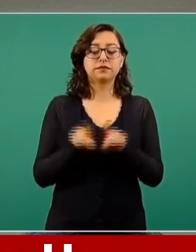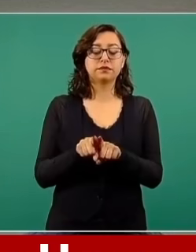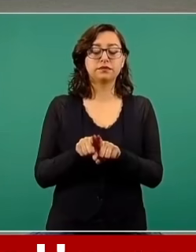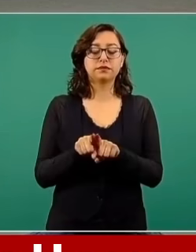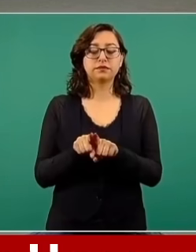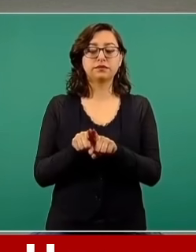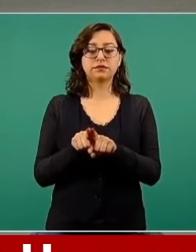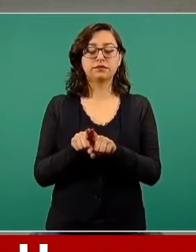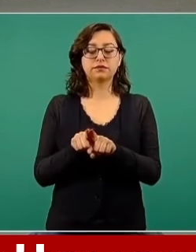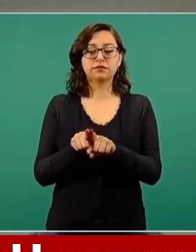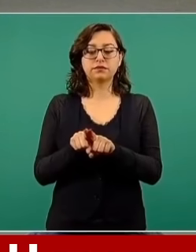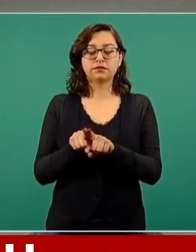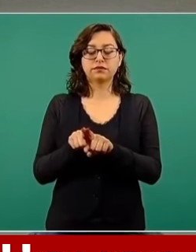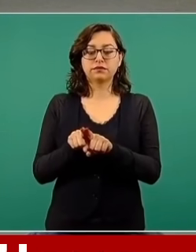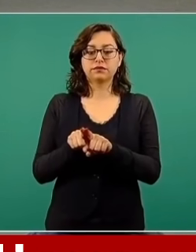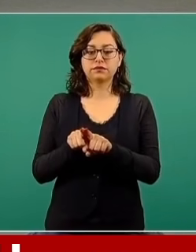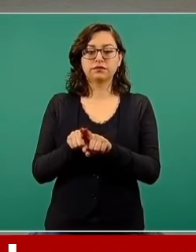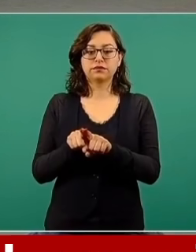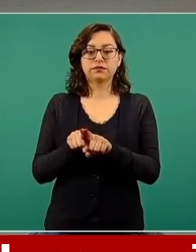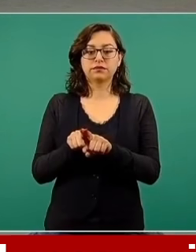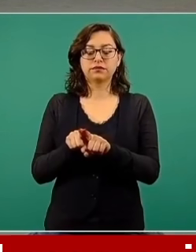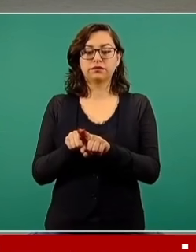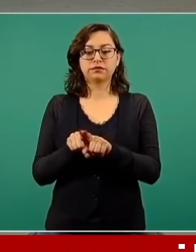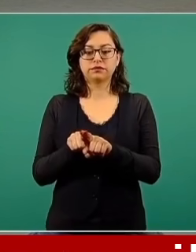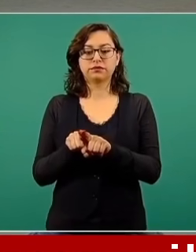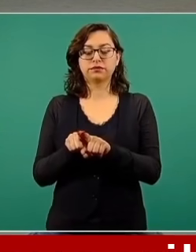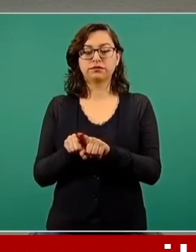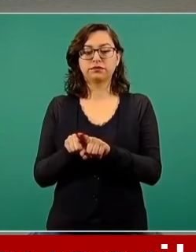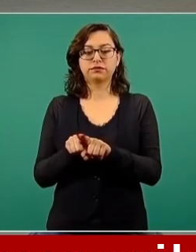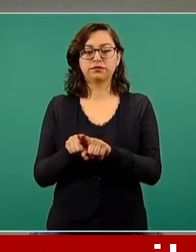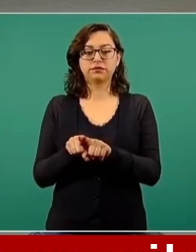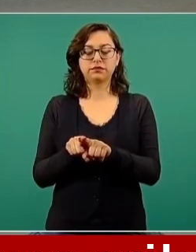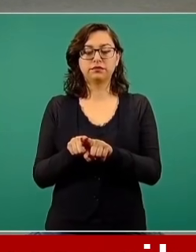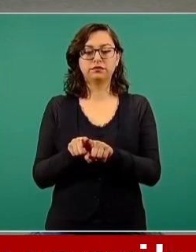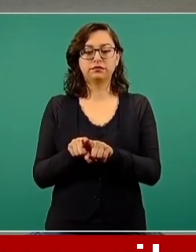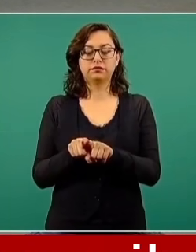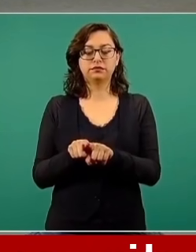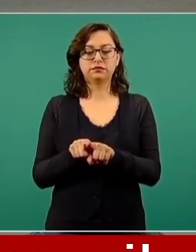se encontró que la asociación